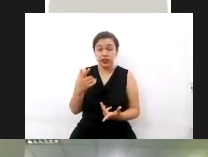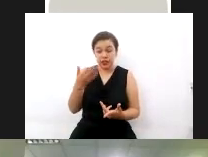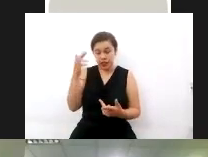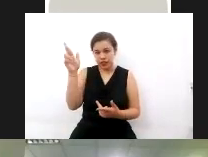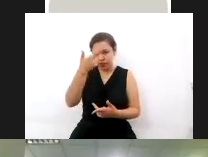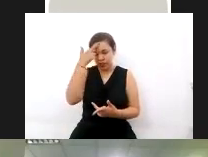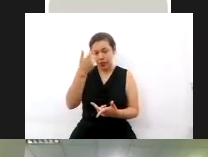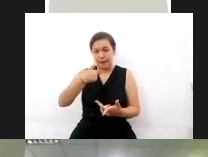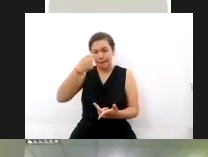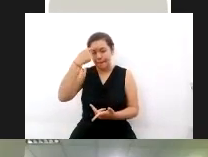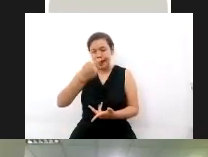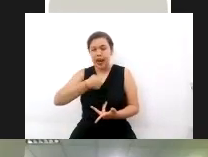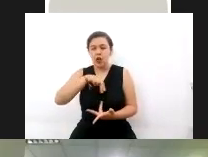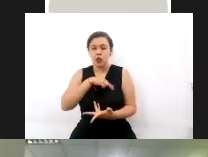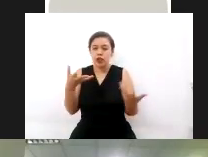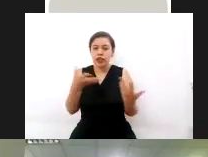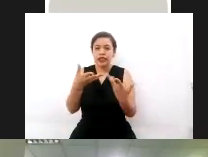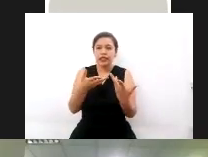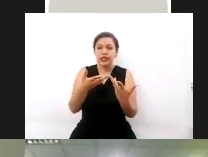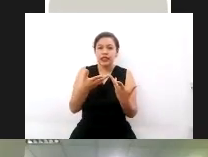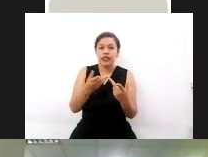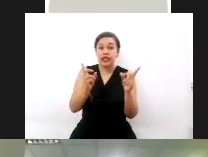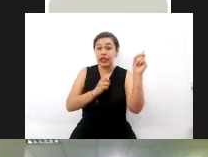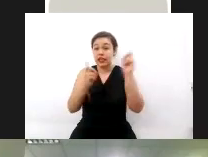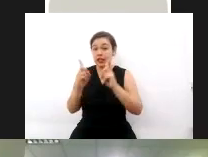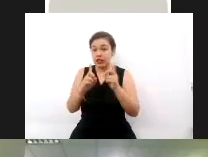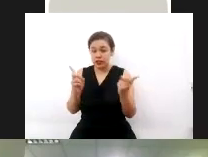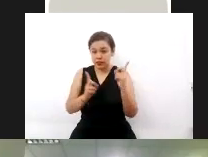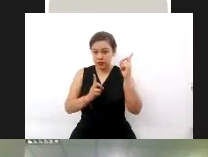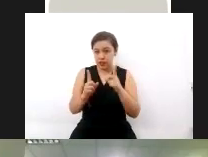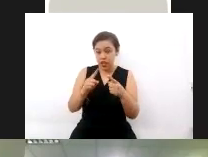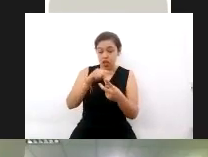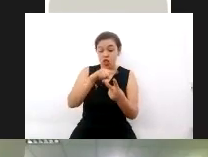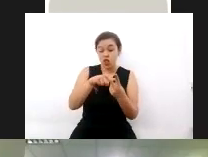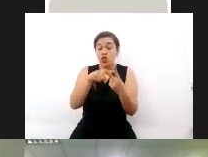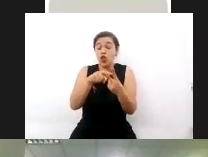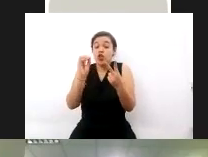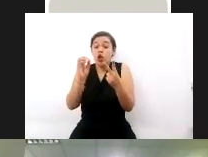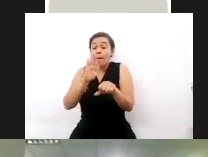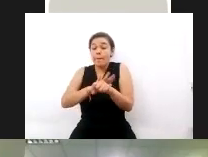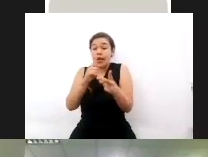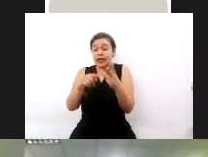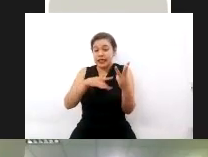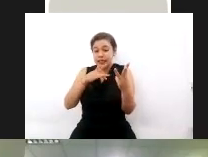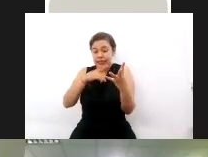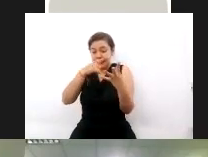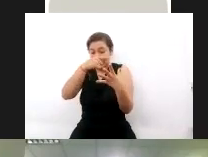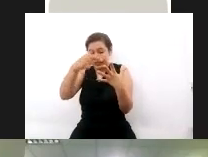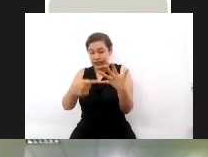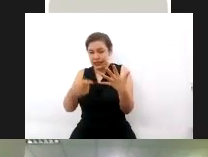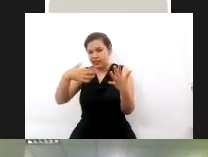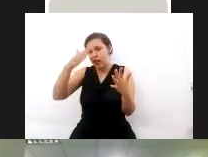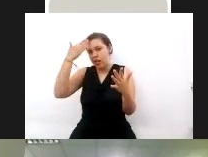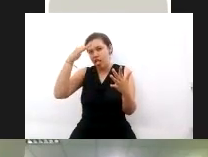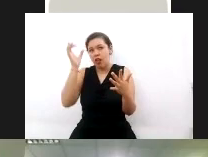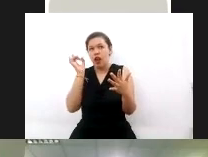poder concluir un caso sospechoso es que tenga 2 o más síntomas de los que ya conocemos y